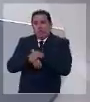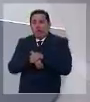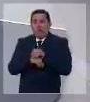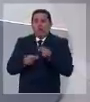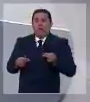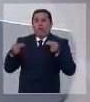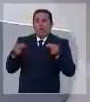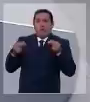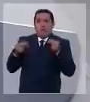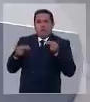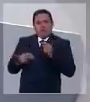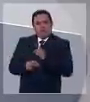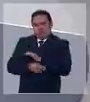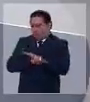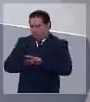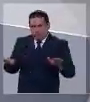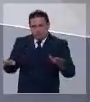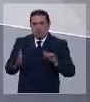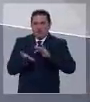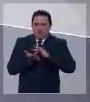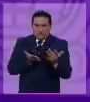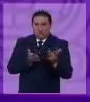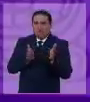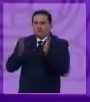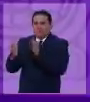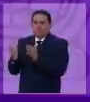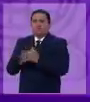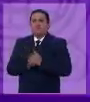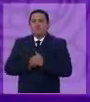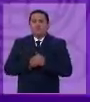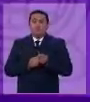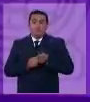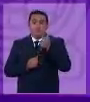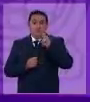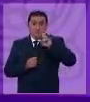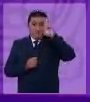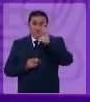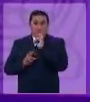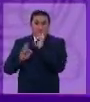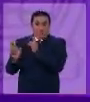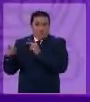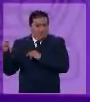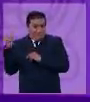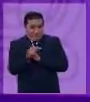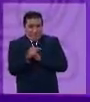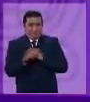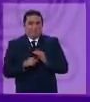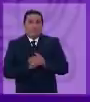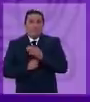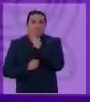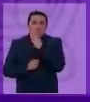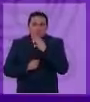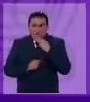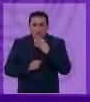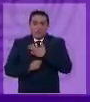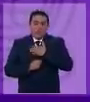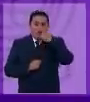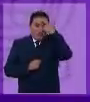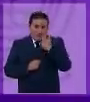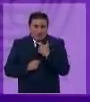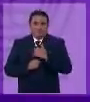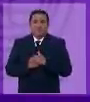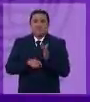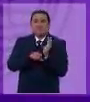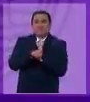réplica para el candidato, mi candidato. Muy buenas noches, muy buenas noches. Esta película ya la vimos, y no solamente la vimos en México.